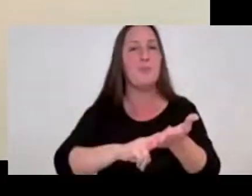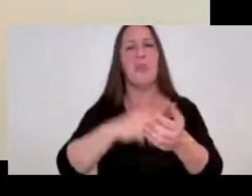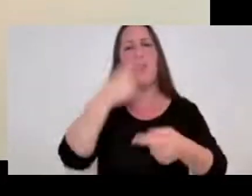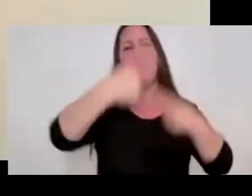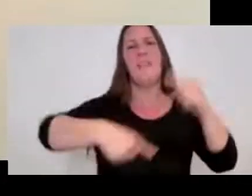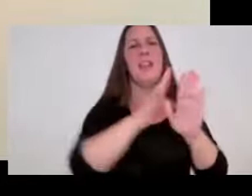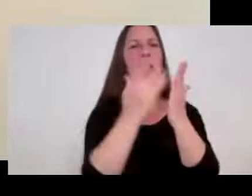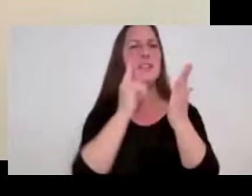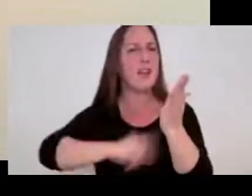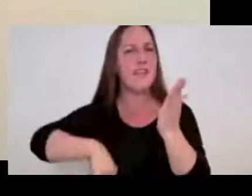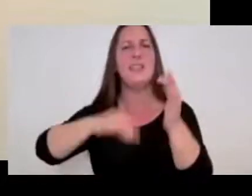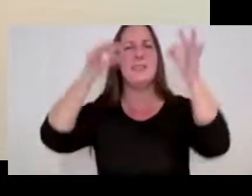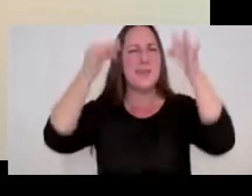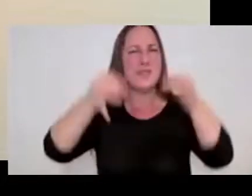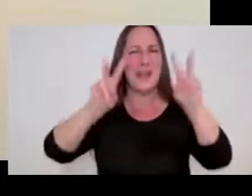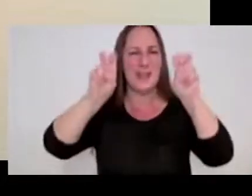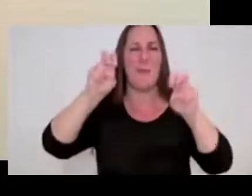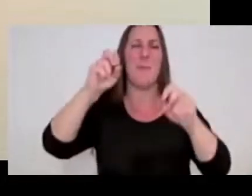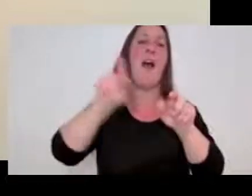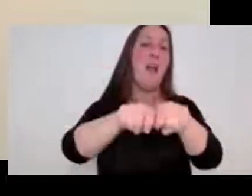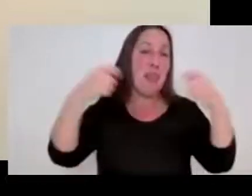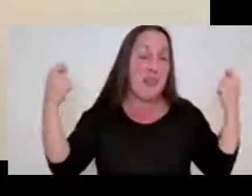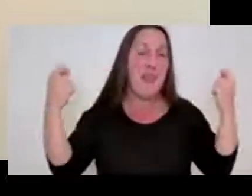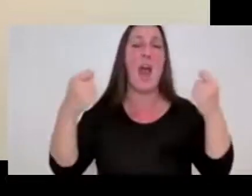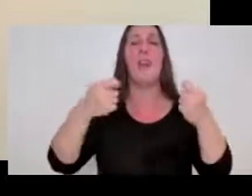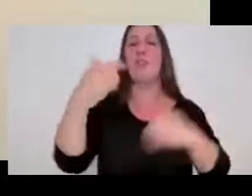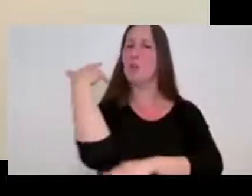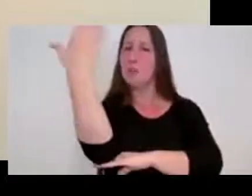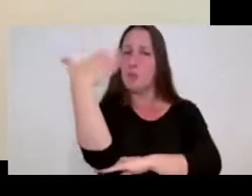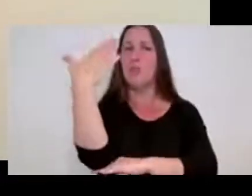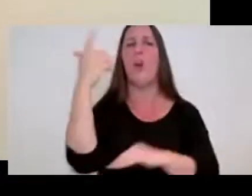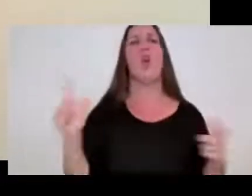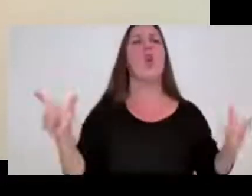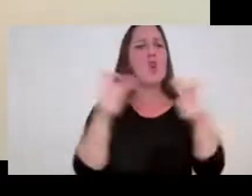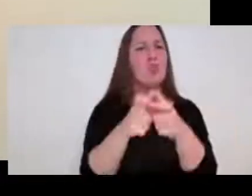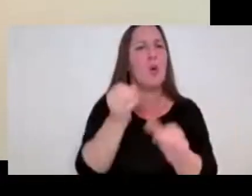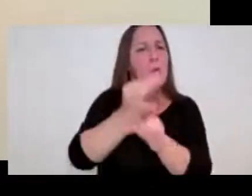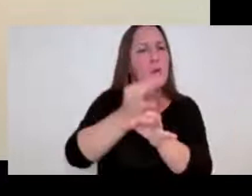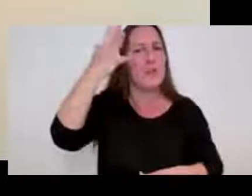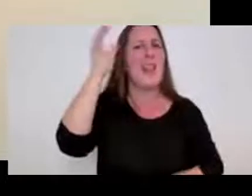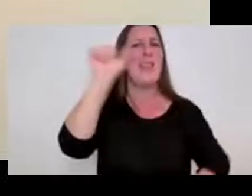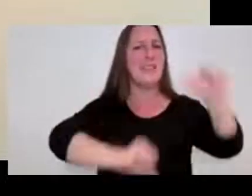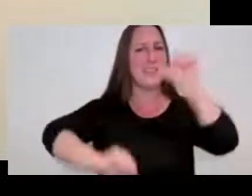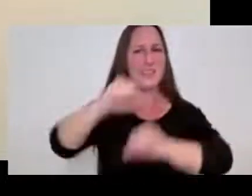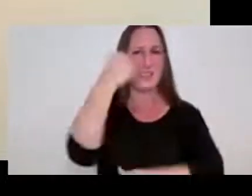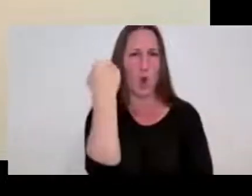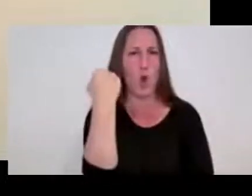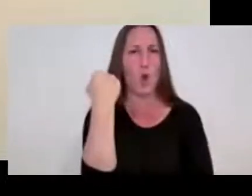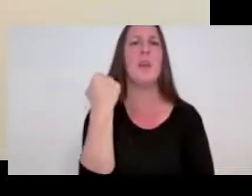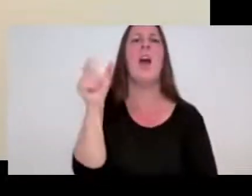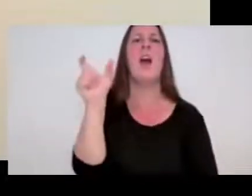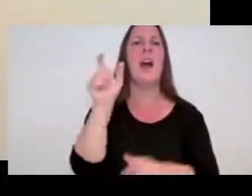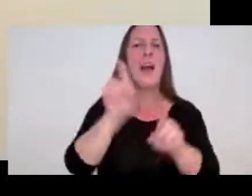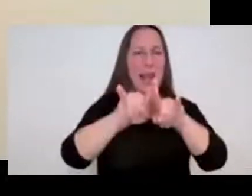revistas especializadas y diarios, expositora en consejos profesionales de ciencias económicas, columnistas de